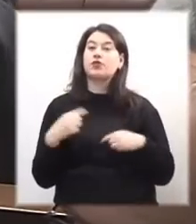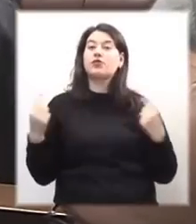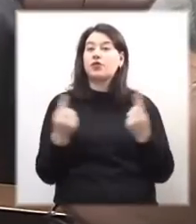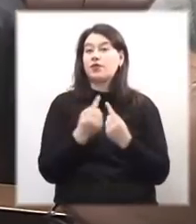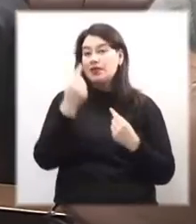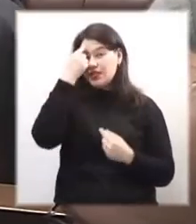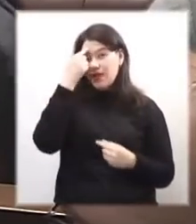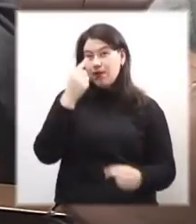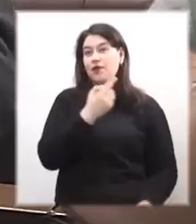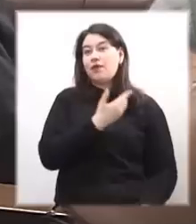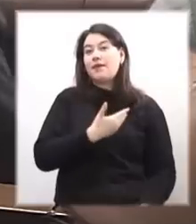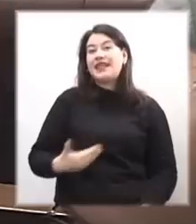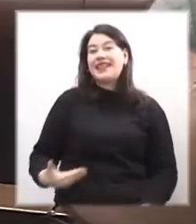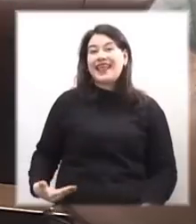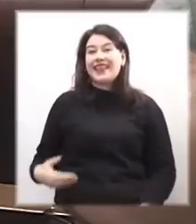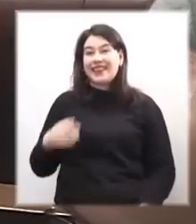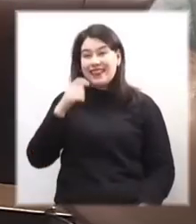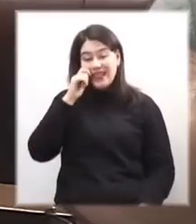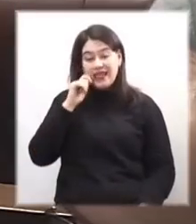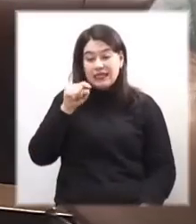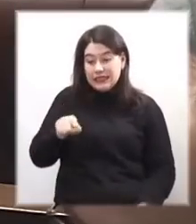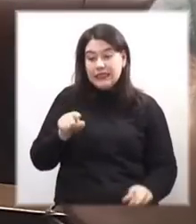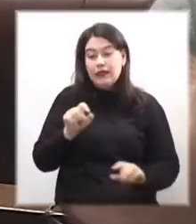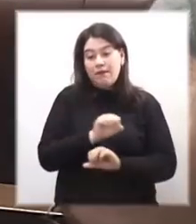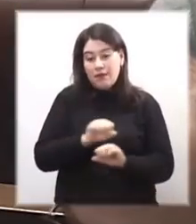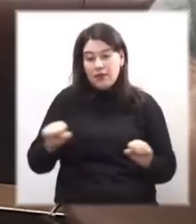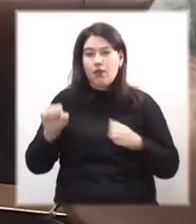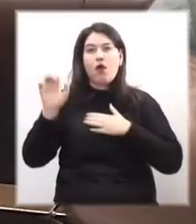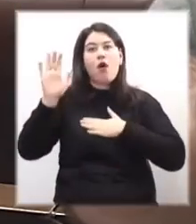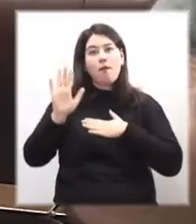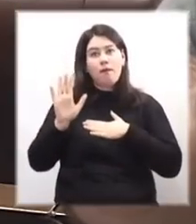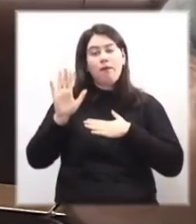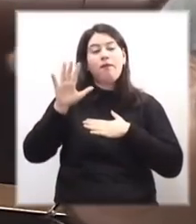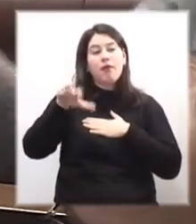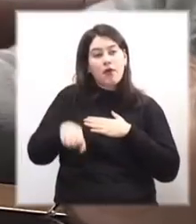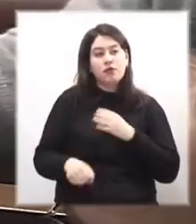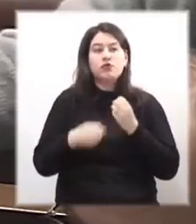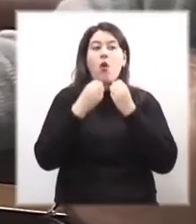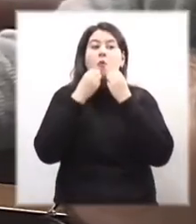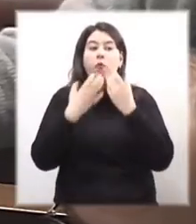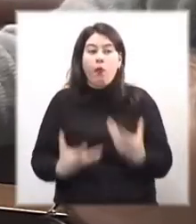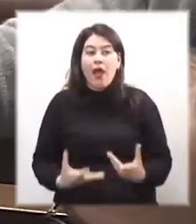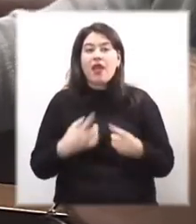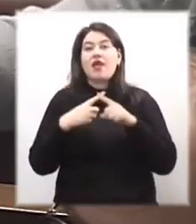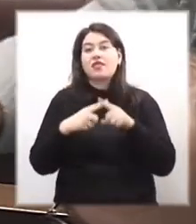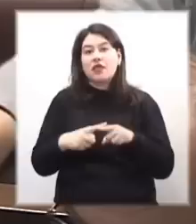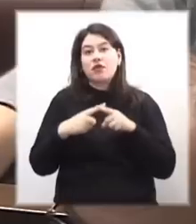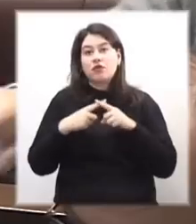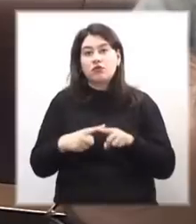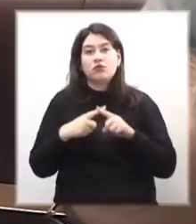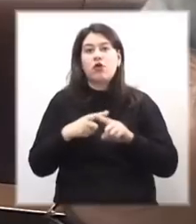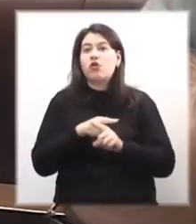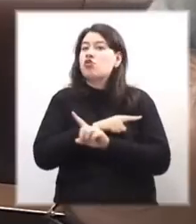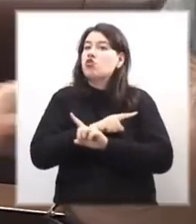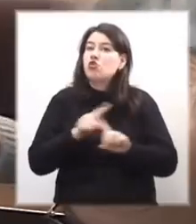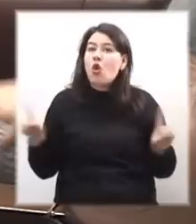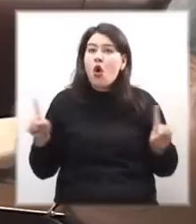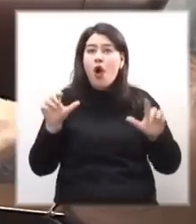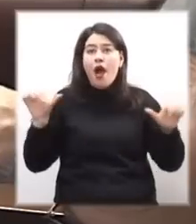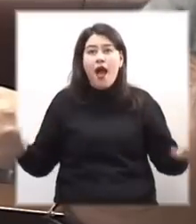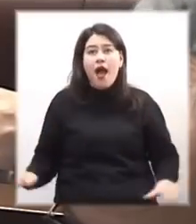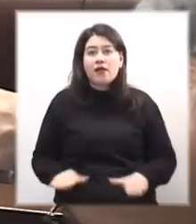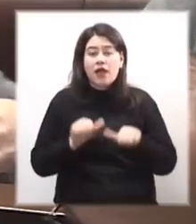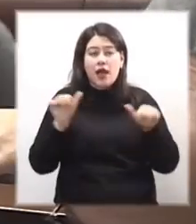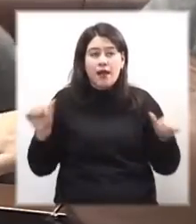Nosotros pensamos, presidente, que si de aquí podemos sacar el compromiso de tener una buena discusión y de que no se realice